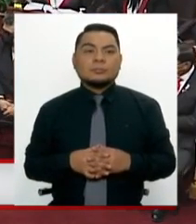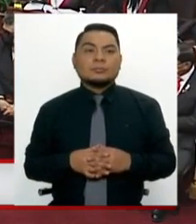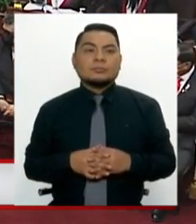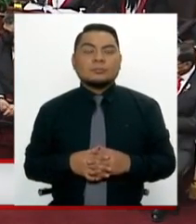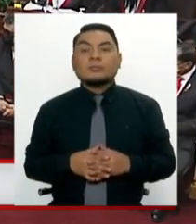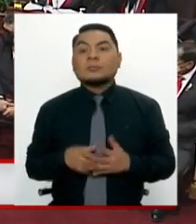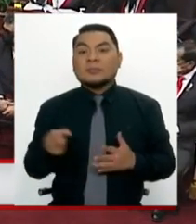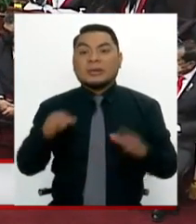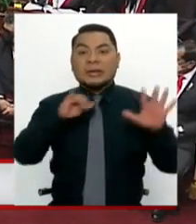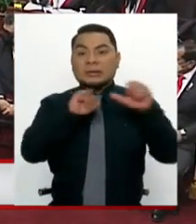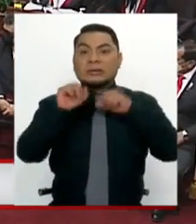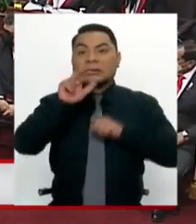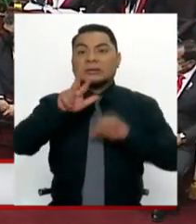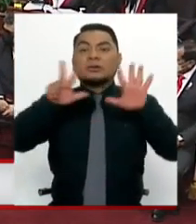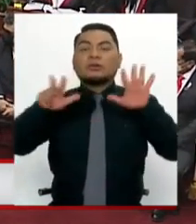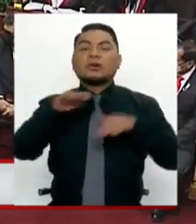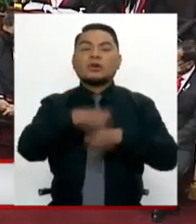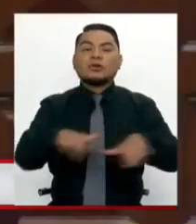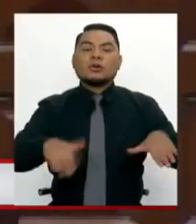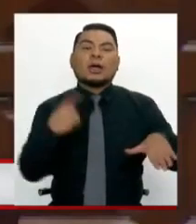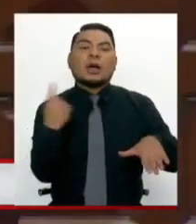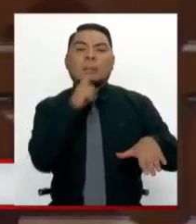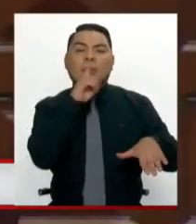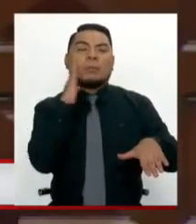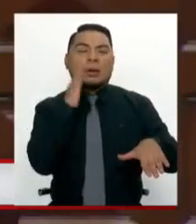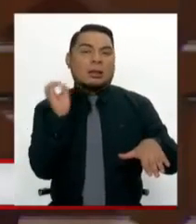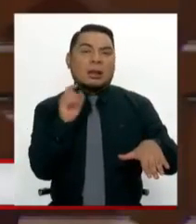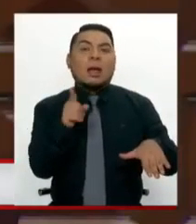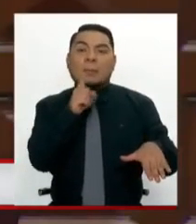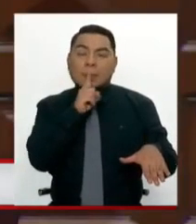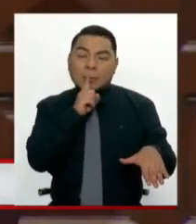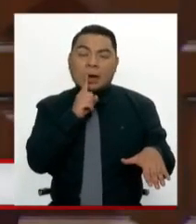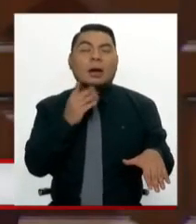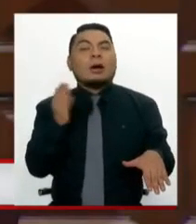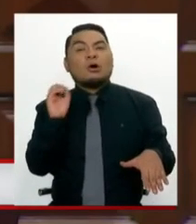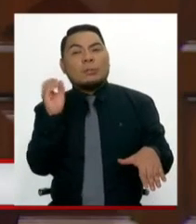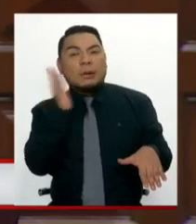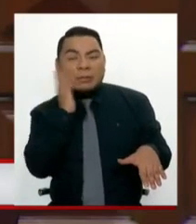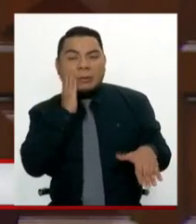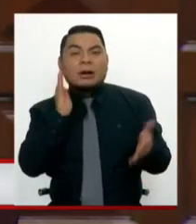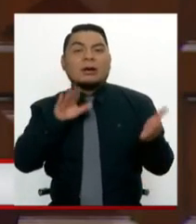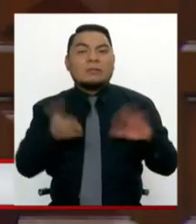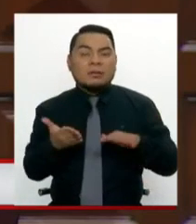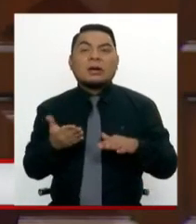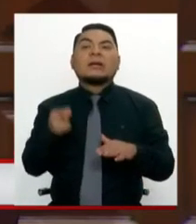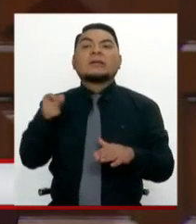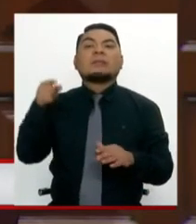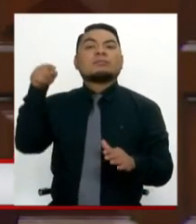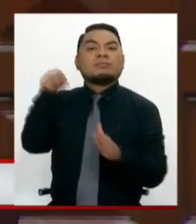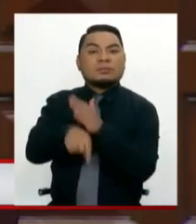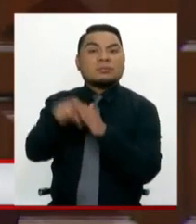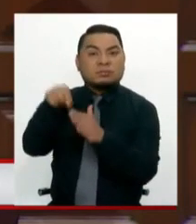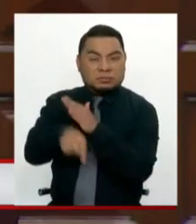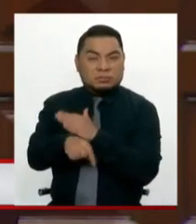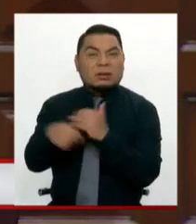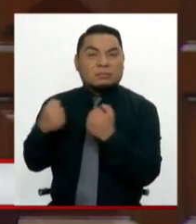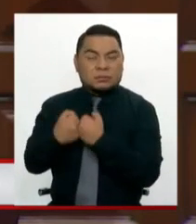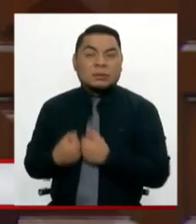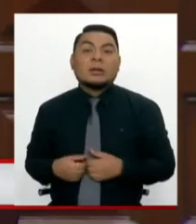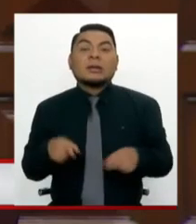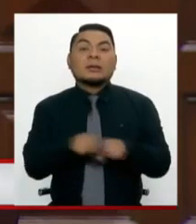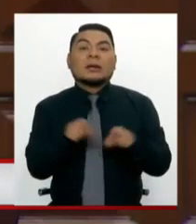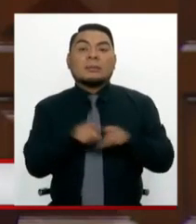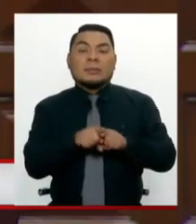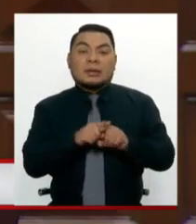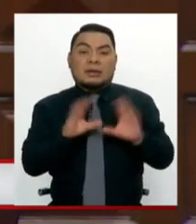A 638 huérfanos cuyas madres fueron víctimas de feminicidio. La red